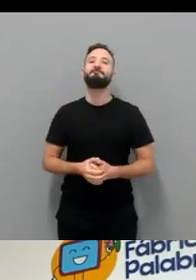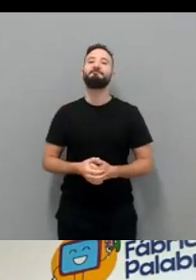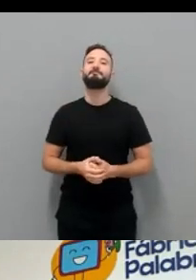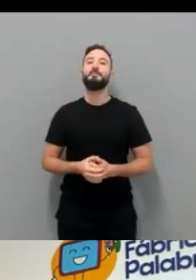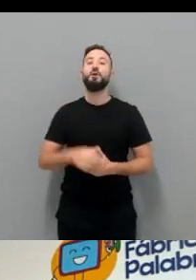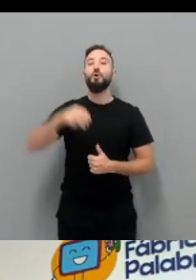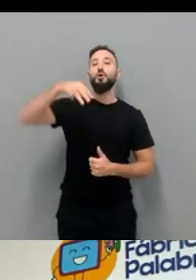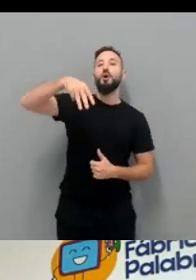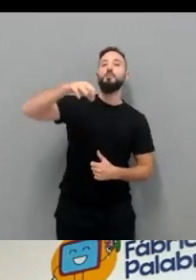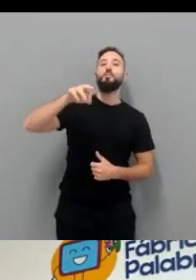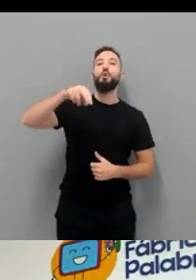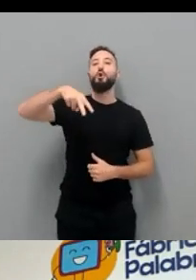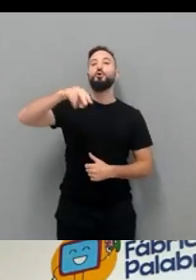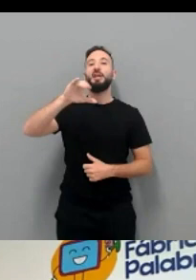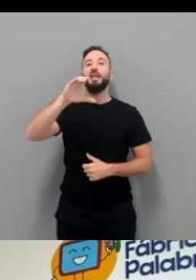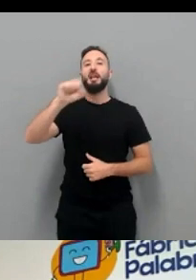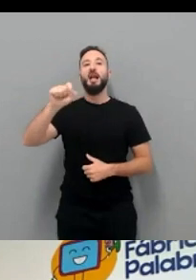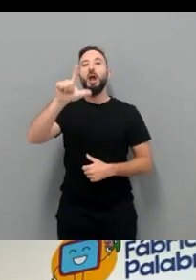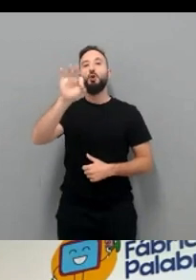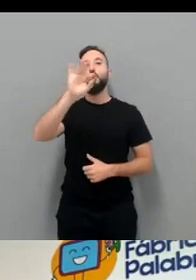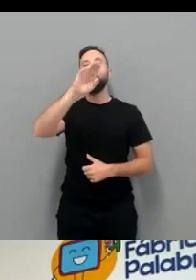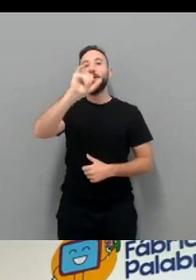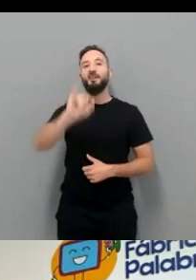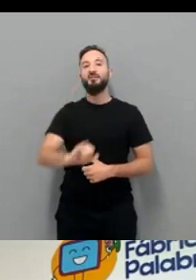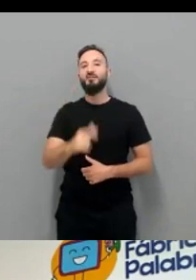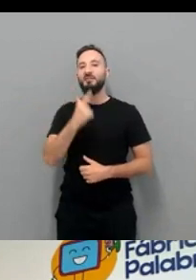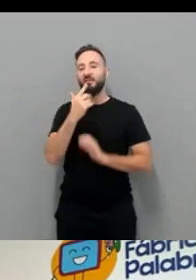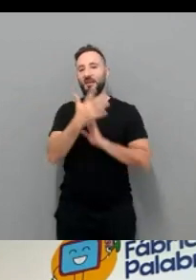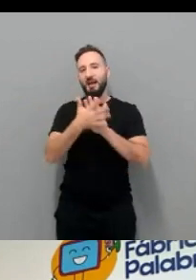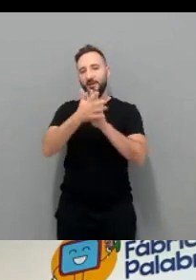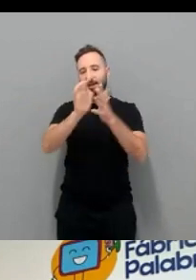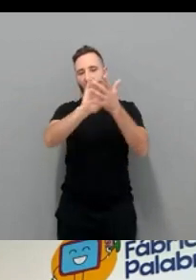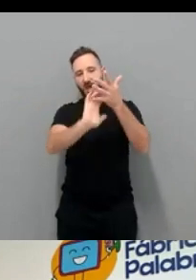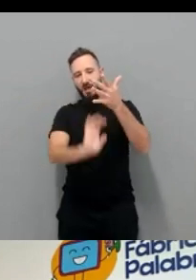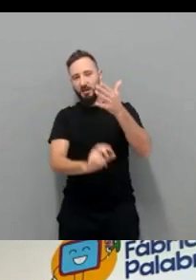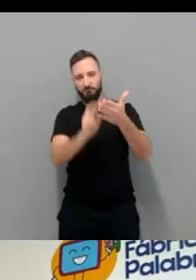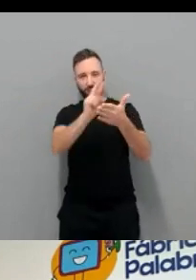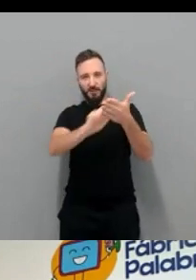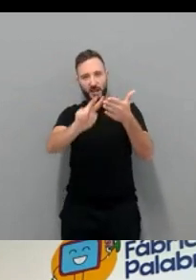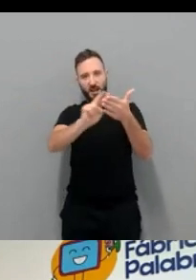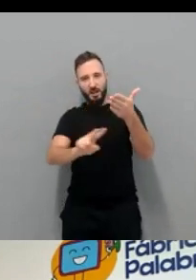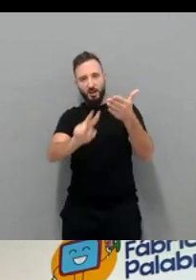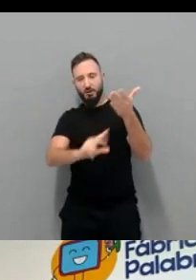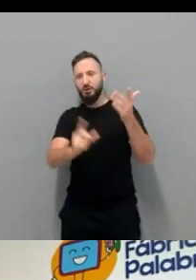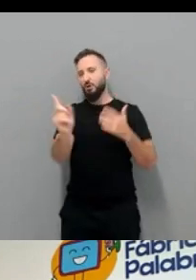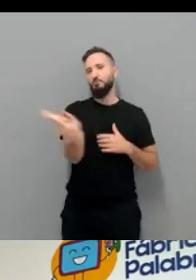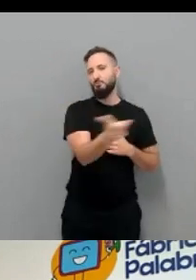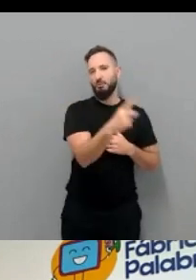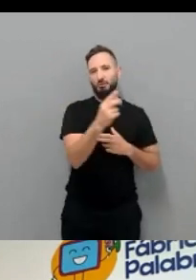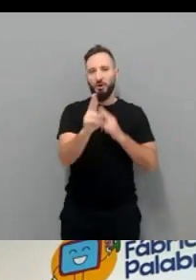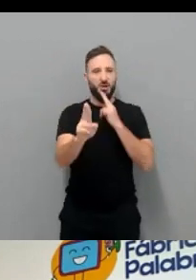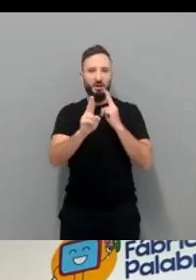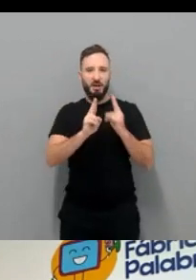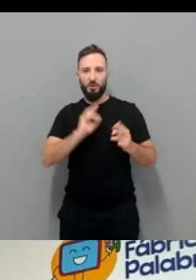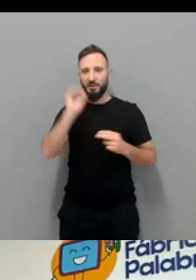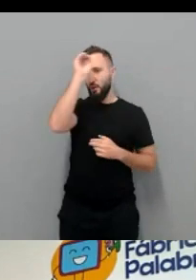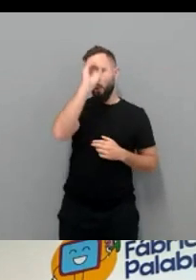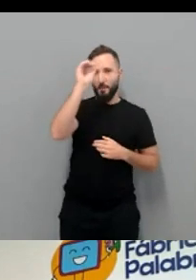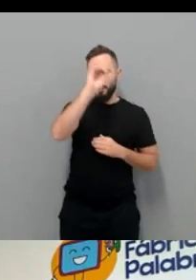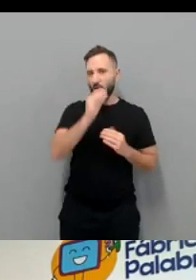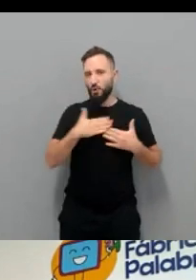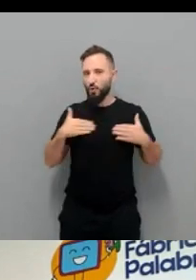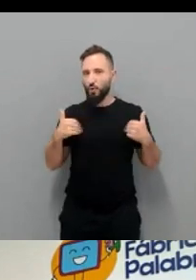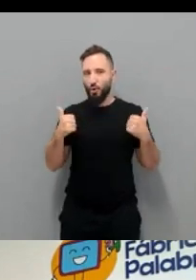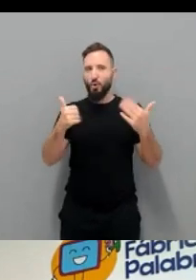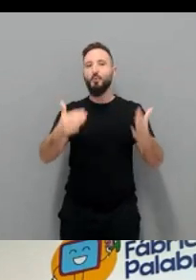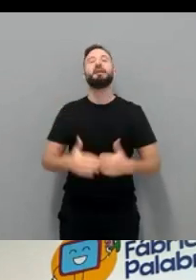Mónica López nos hace una serie de reflexiones, voy a ir leyéndola y vais opinando y